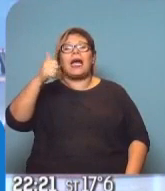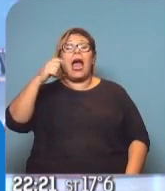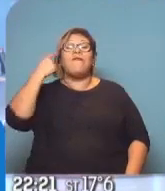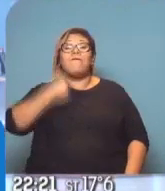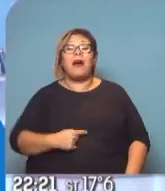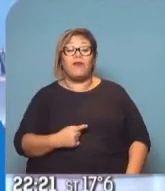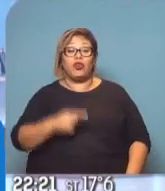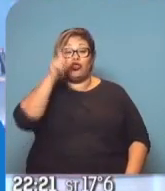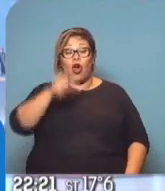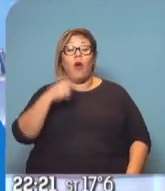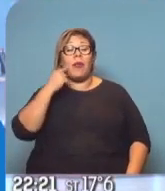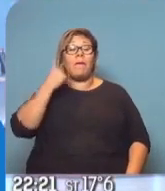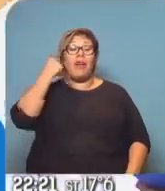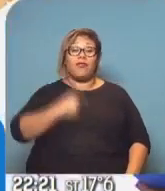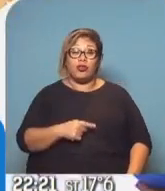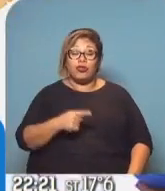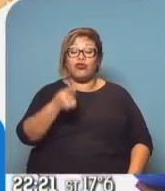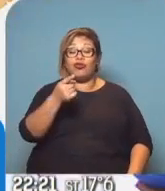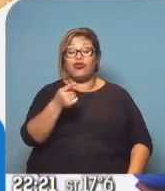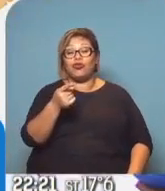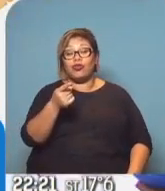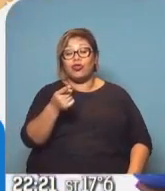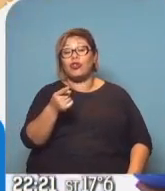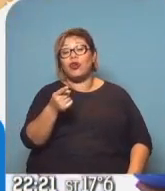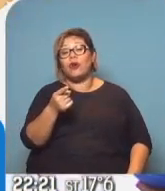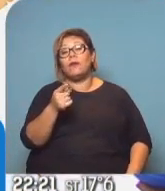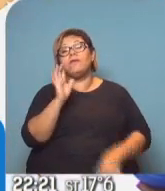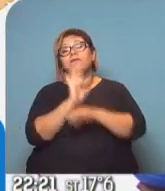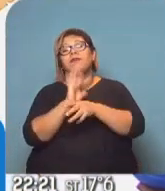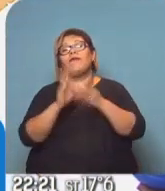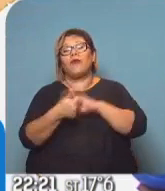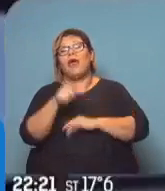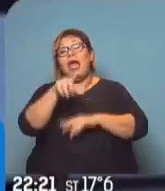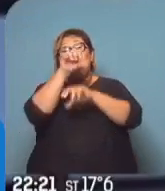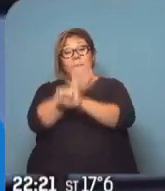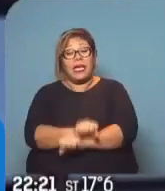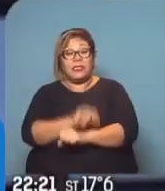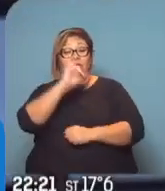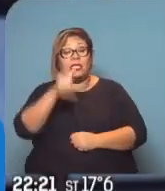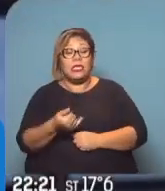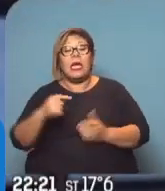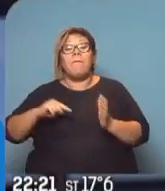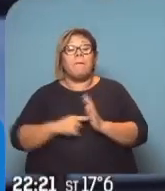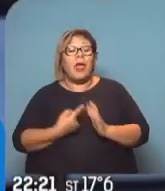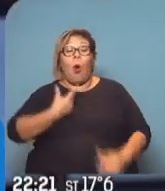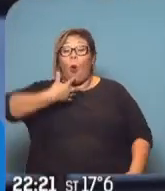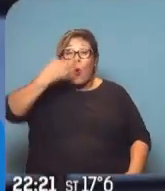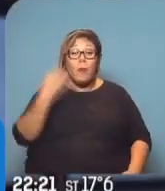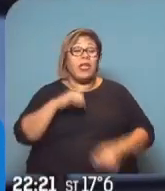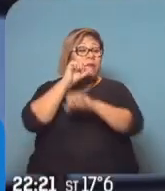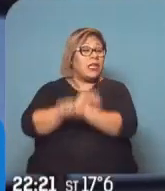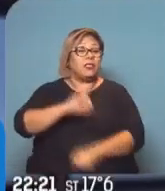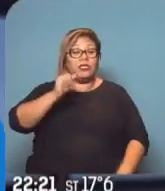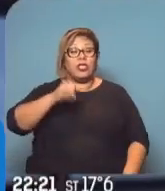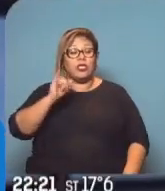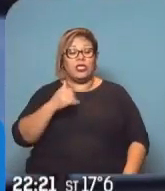lo único que lo podemos agarrar es por este pequeño crimen que ni siquiera sé si es de cumplimiento efectivo, pero evidentemente